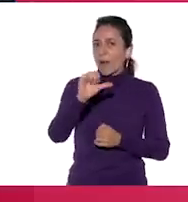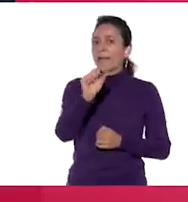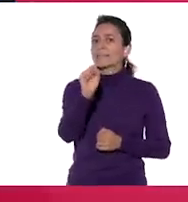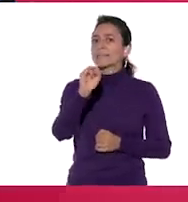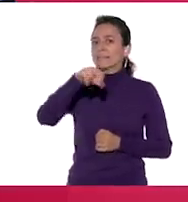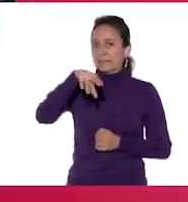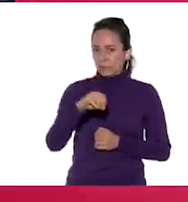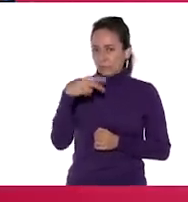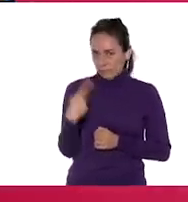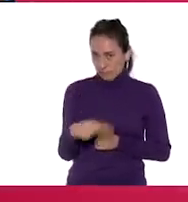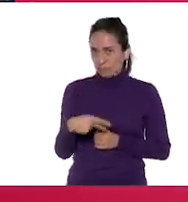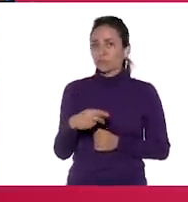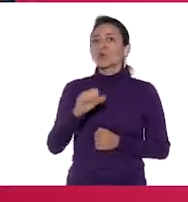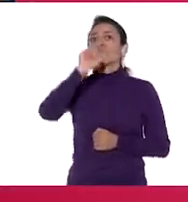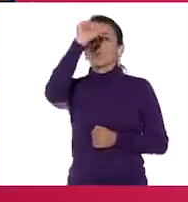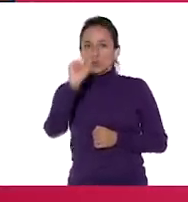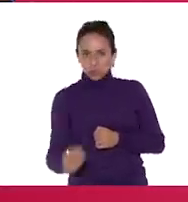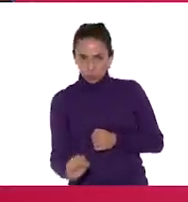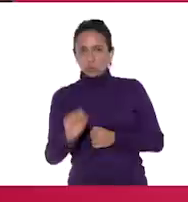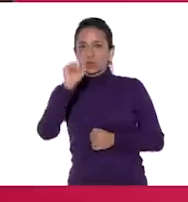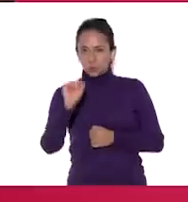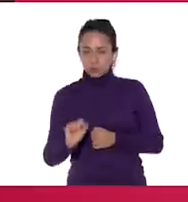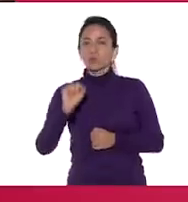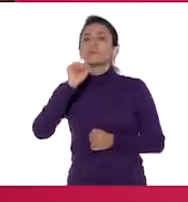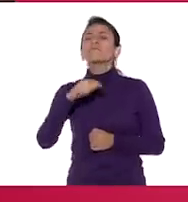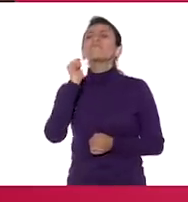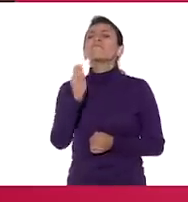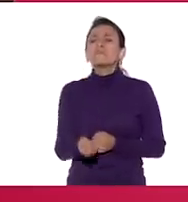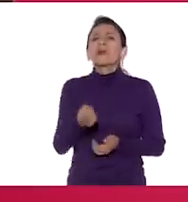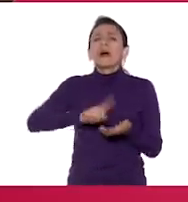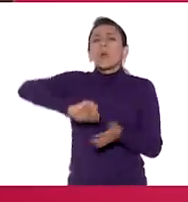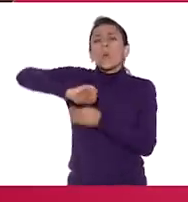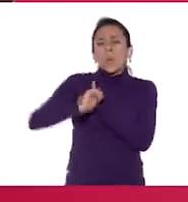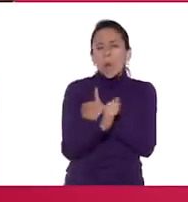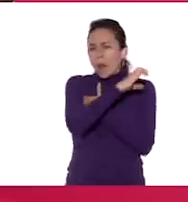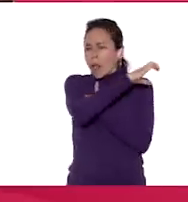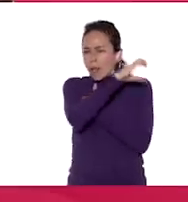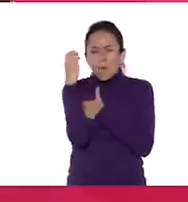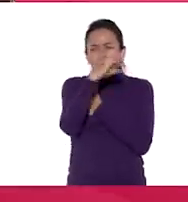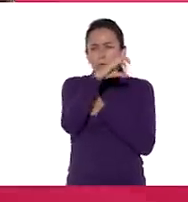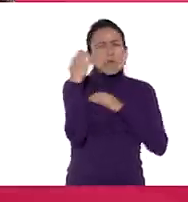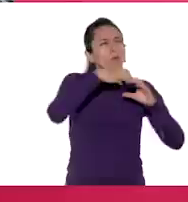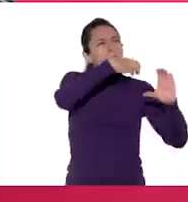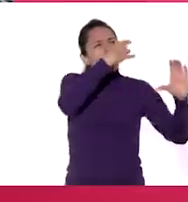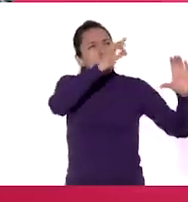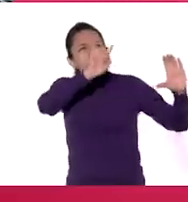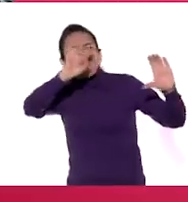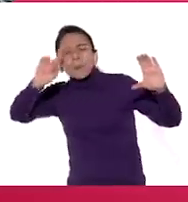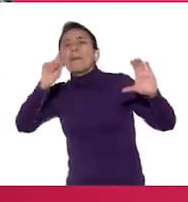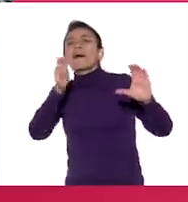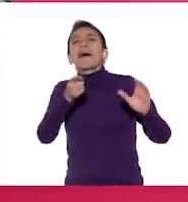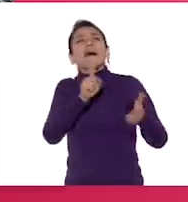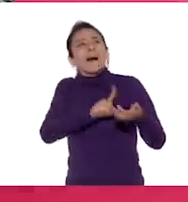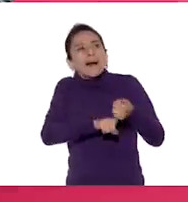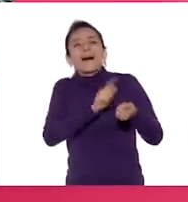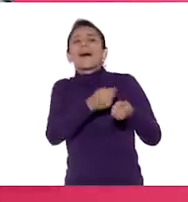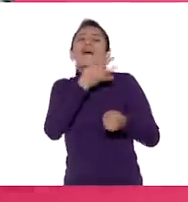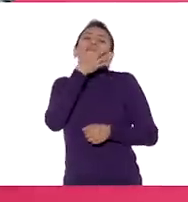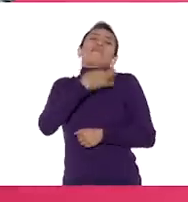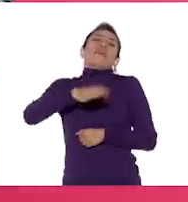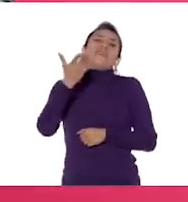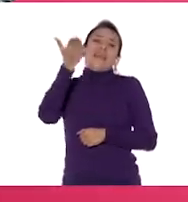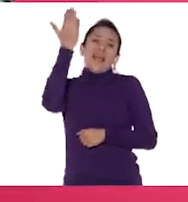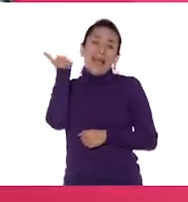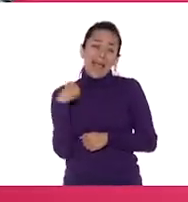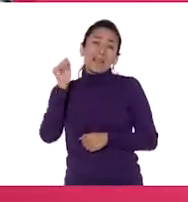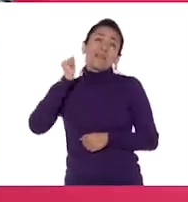catedral, que resguarda el acervo histórico fotográfico que describen las glamorosas fiestas que se realizaban a mediados del